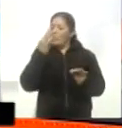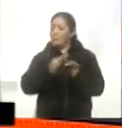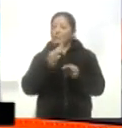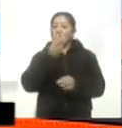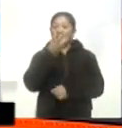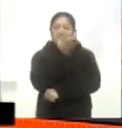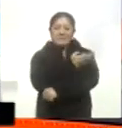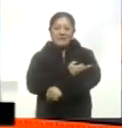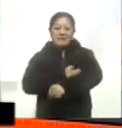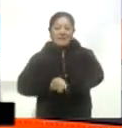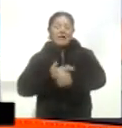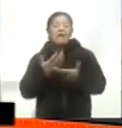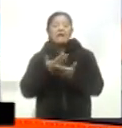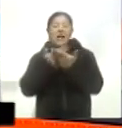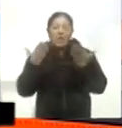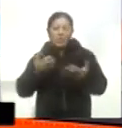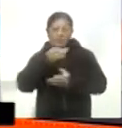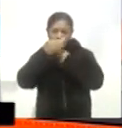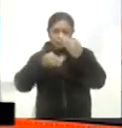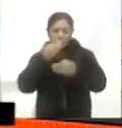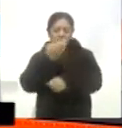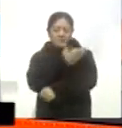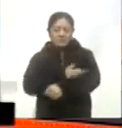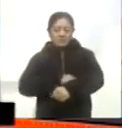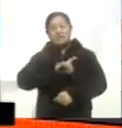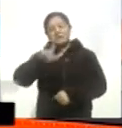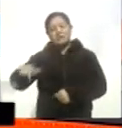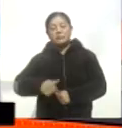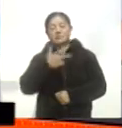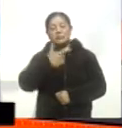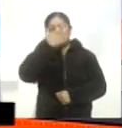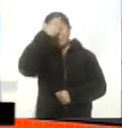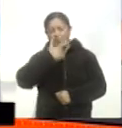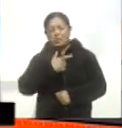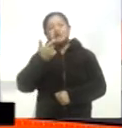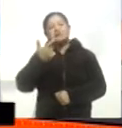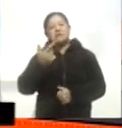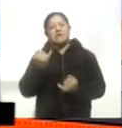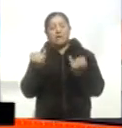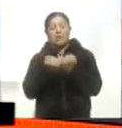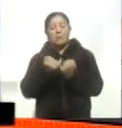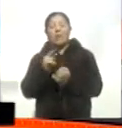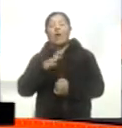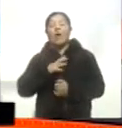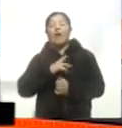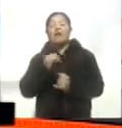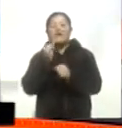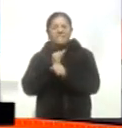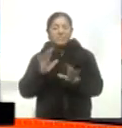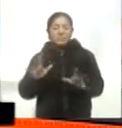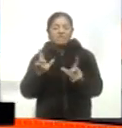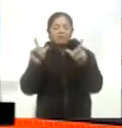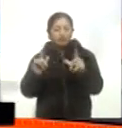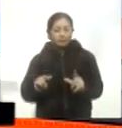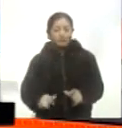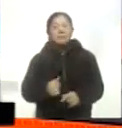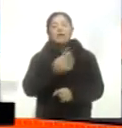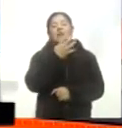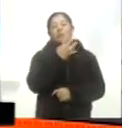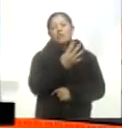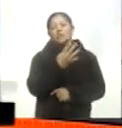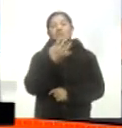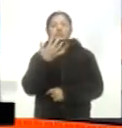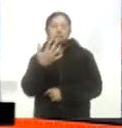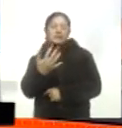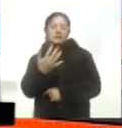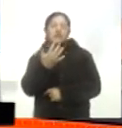horas la segunda emisión y a las 20 horas la tercera emisión. También tendremos los cortes informativos a las 16, a las 17,